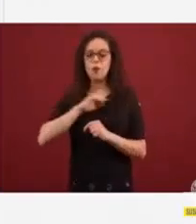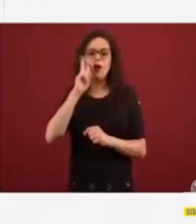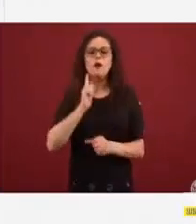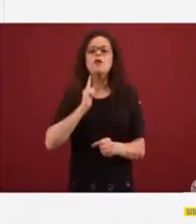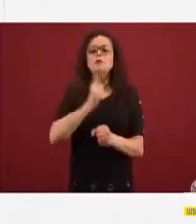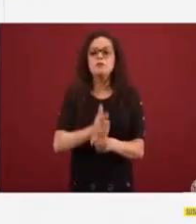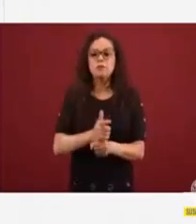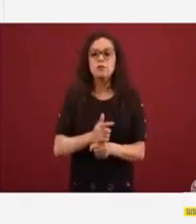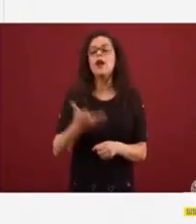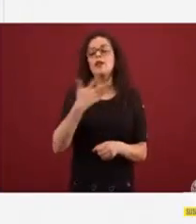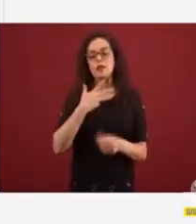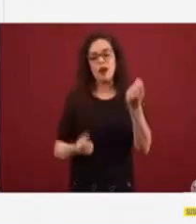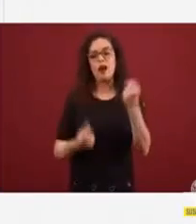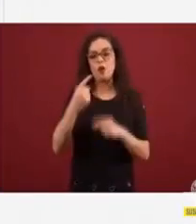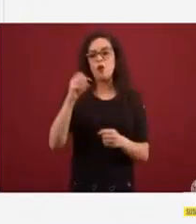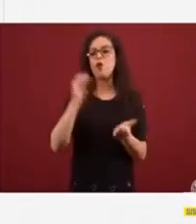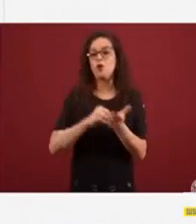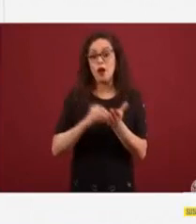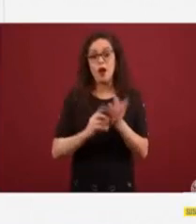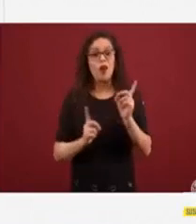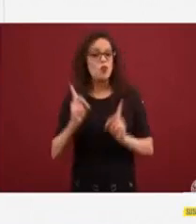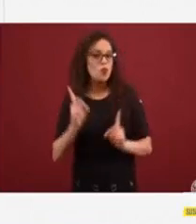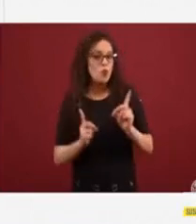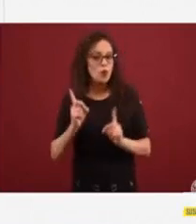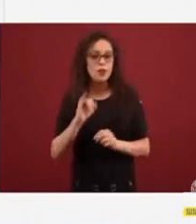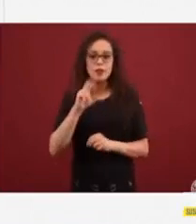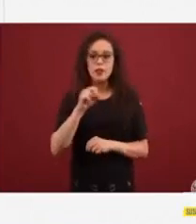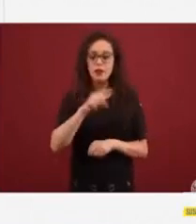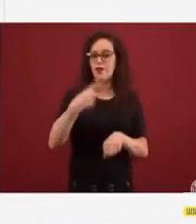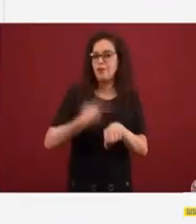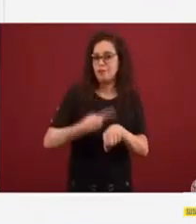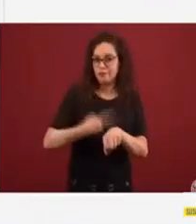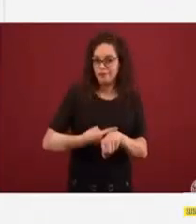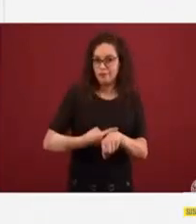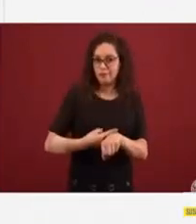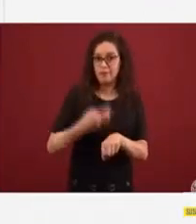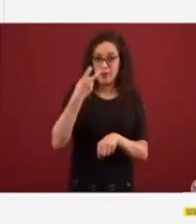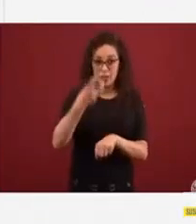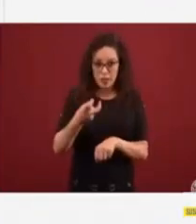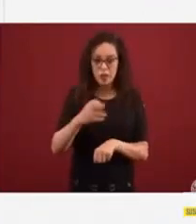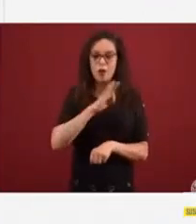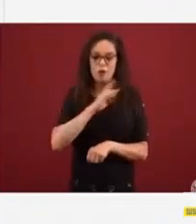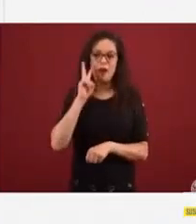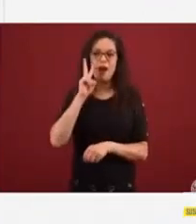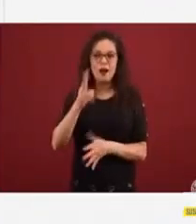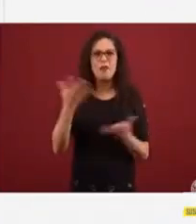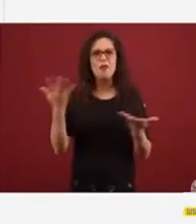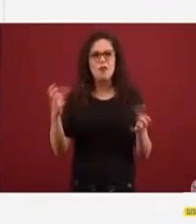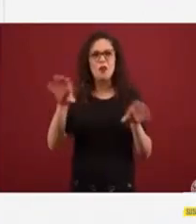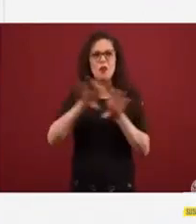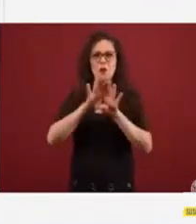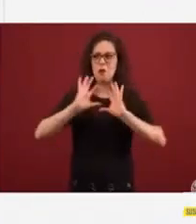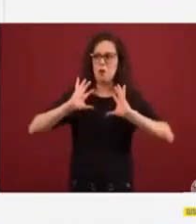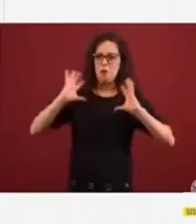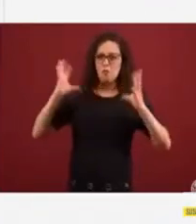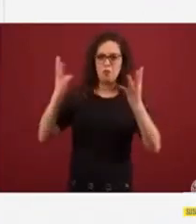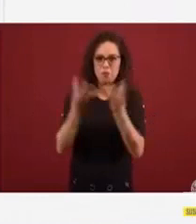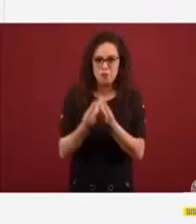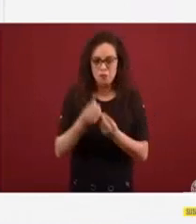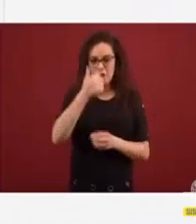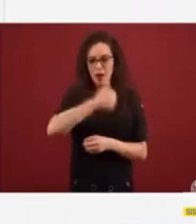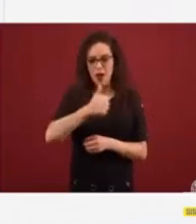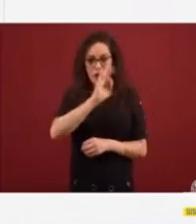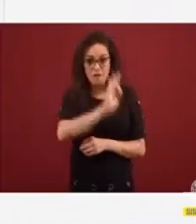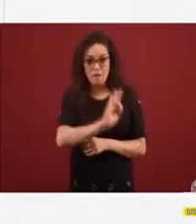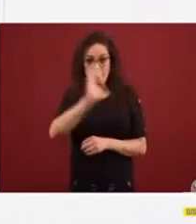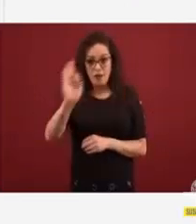son son sospechosas eso nos da una idea del comportamiento global en este caso por cada fecha en la que han